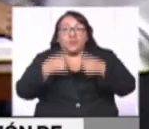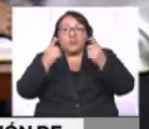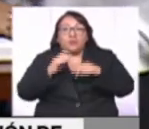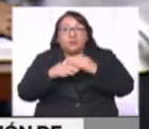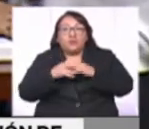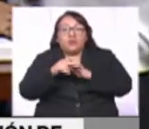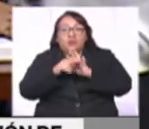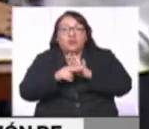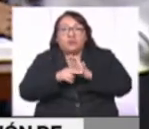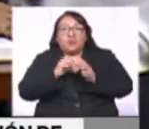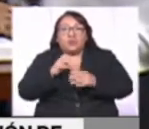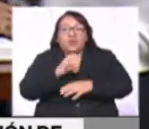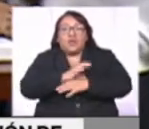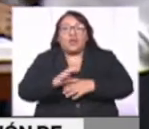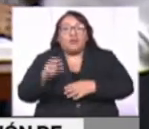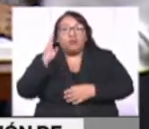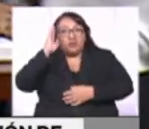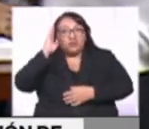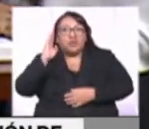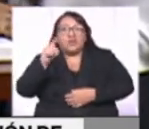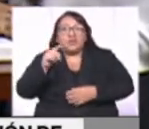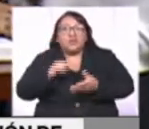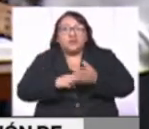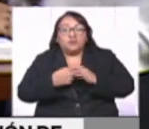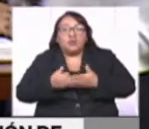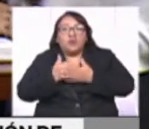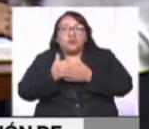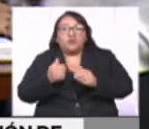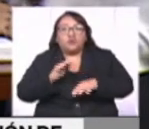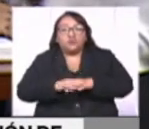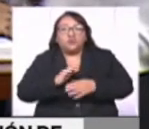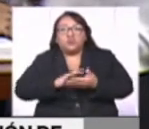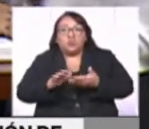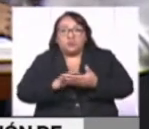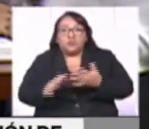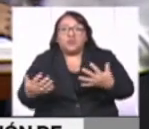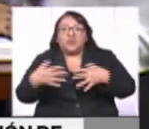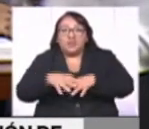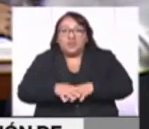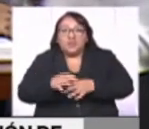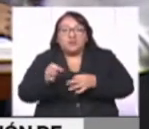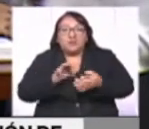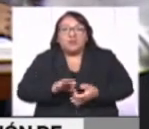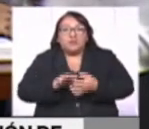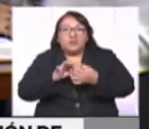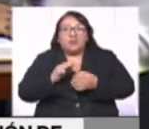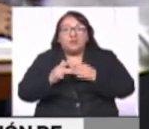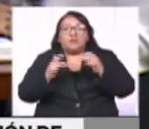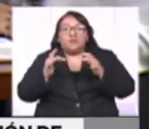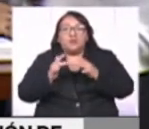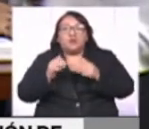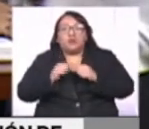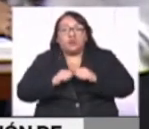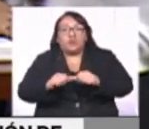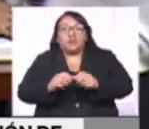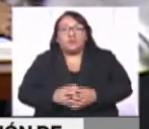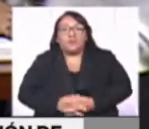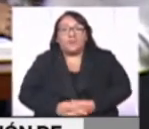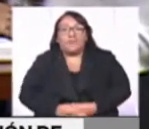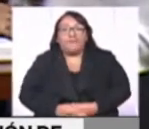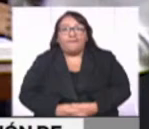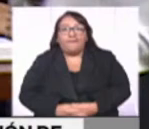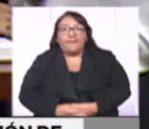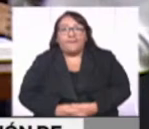normas que regulan la carrera policial, y contribuir a su actualización, integración, especialización y perfeccionamiento continuo. En